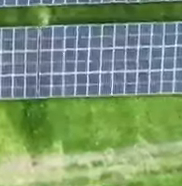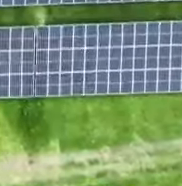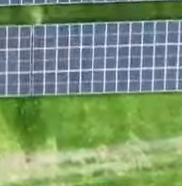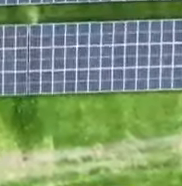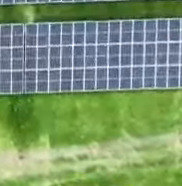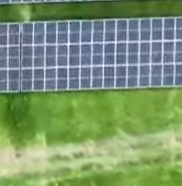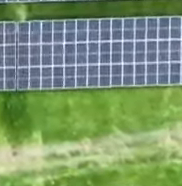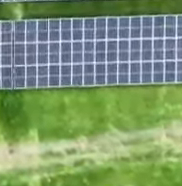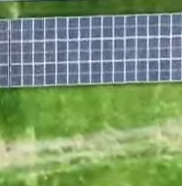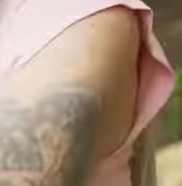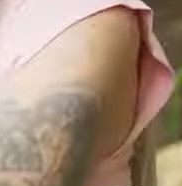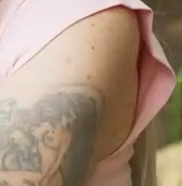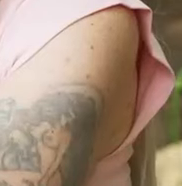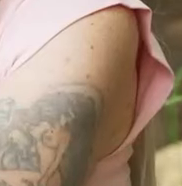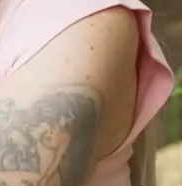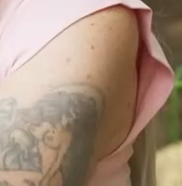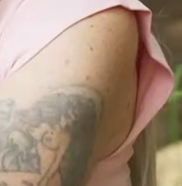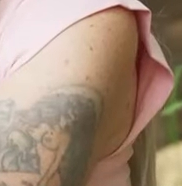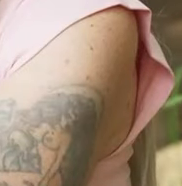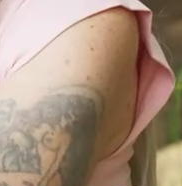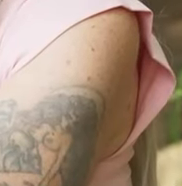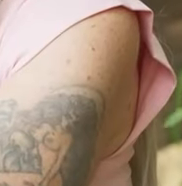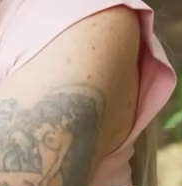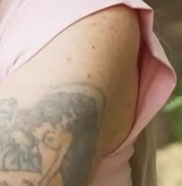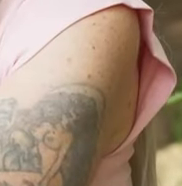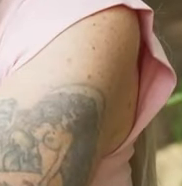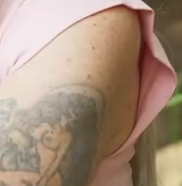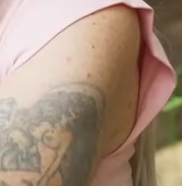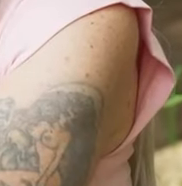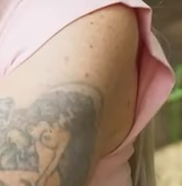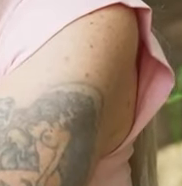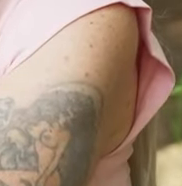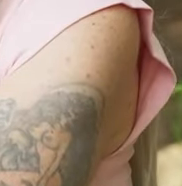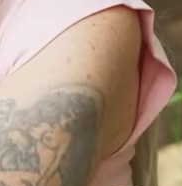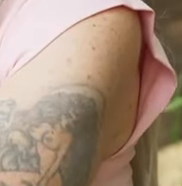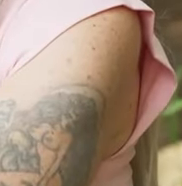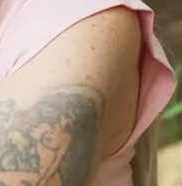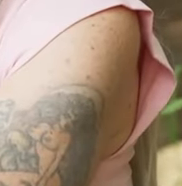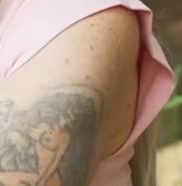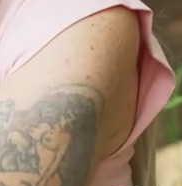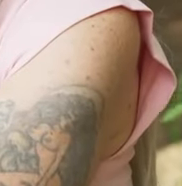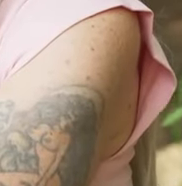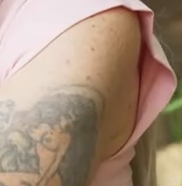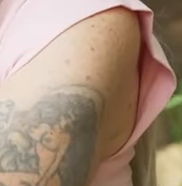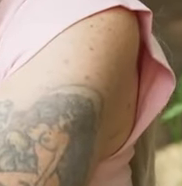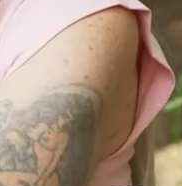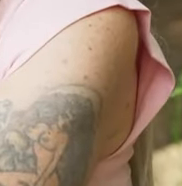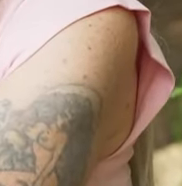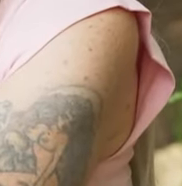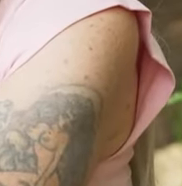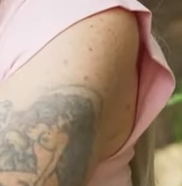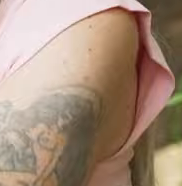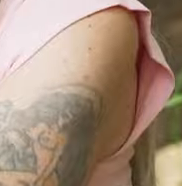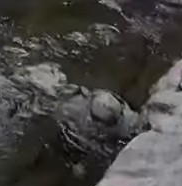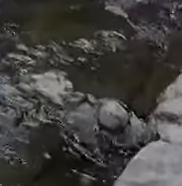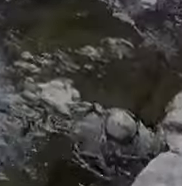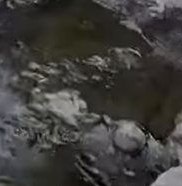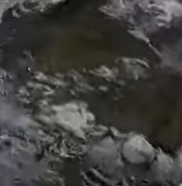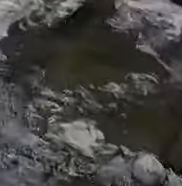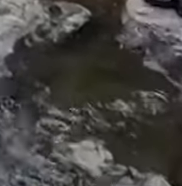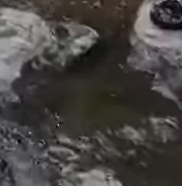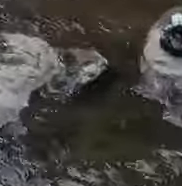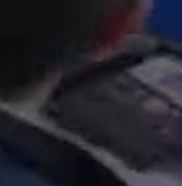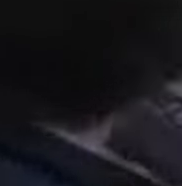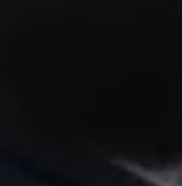desarrollar una economía robusta simultáneamente con el manejo ecológico y de la biodiversidad. Un